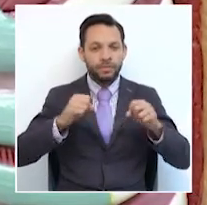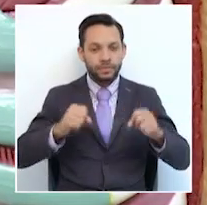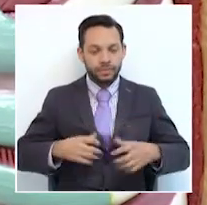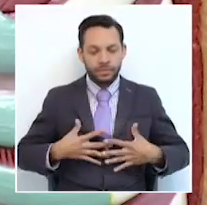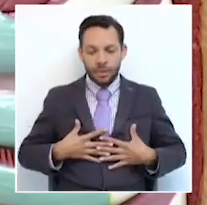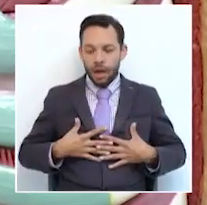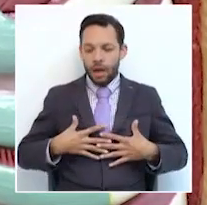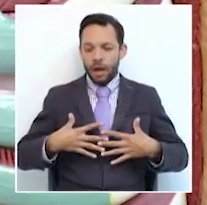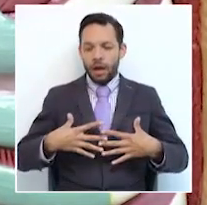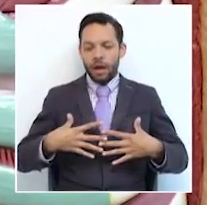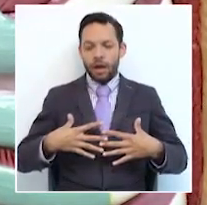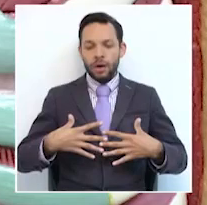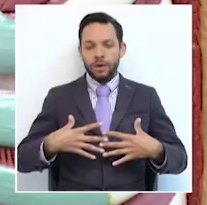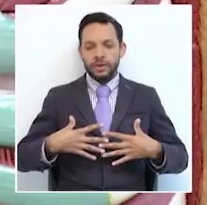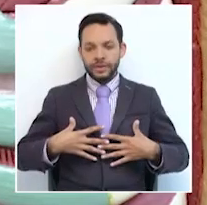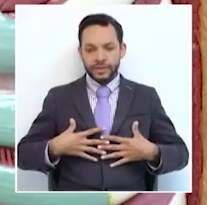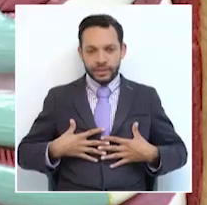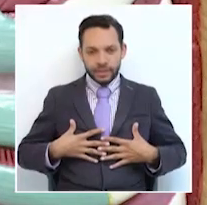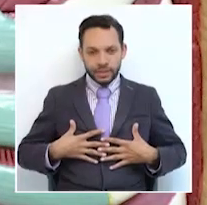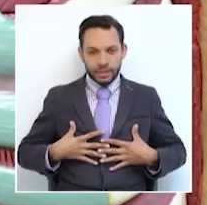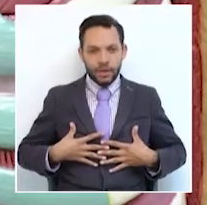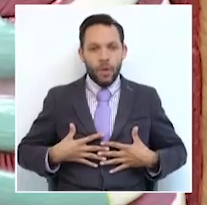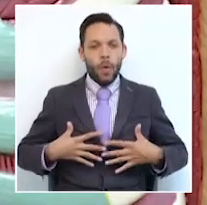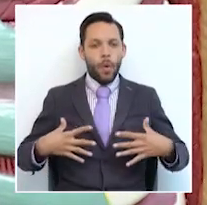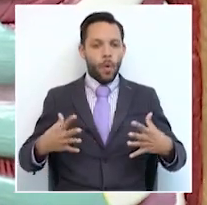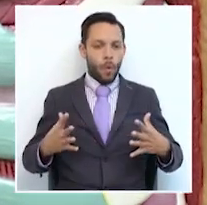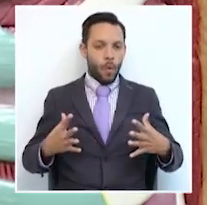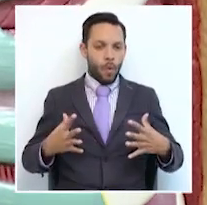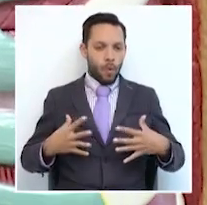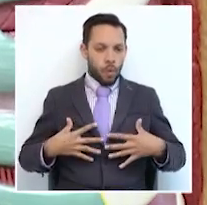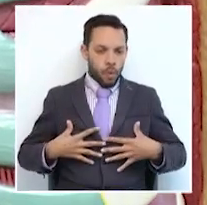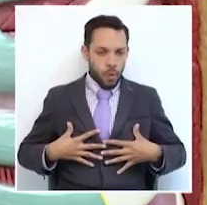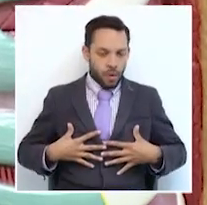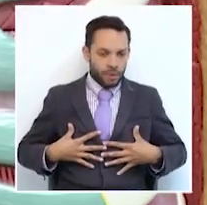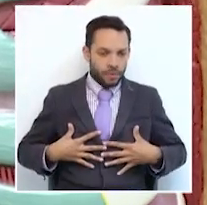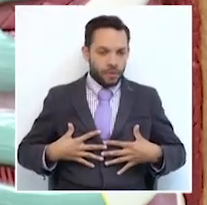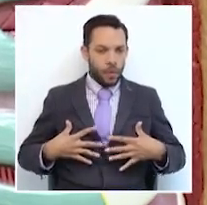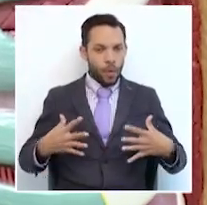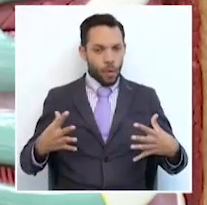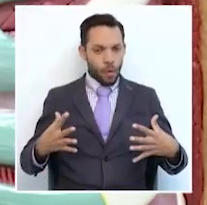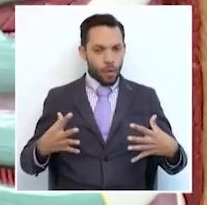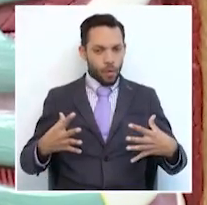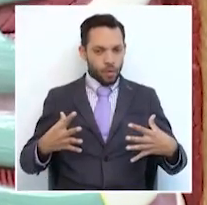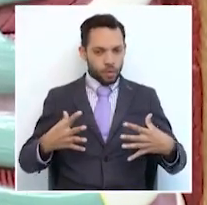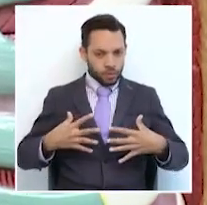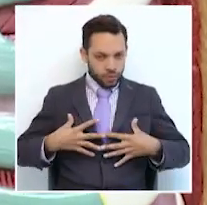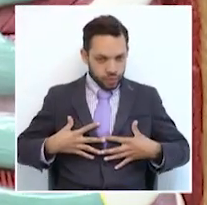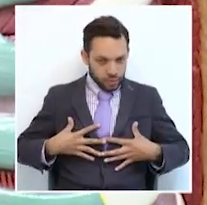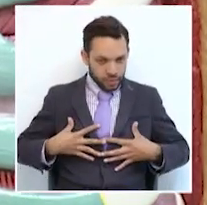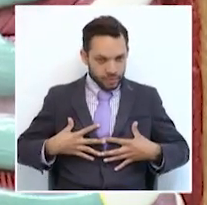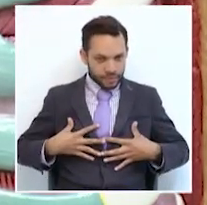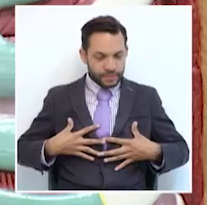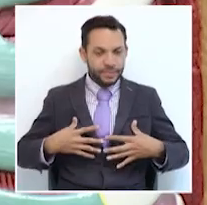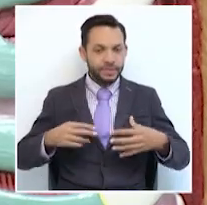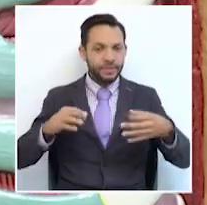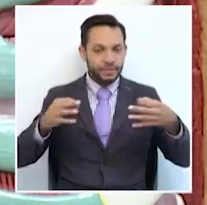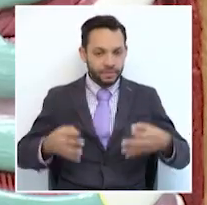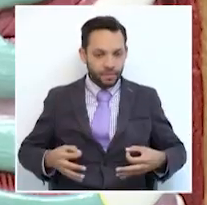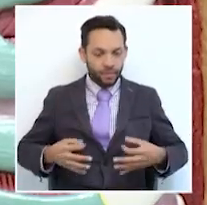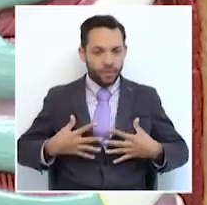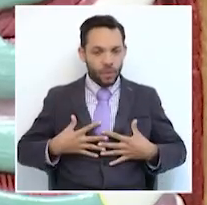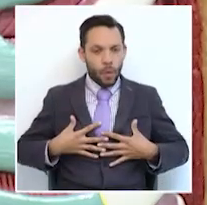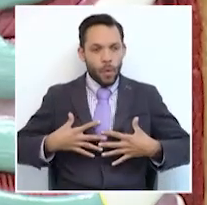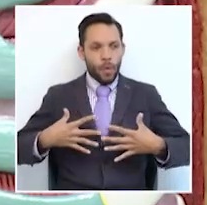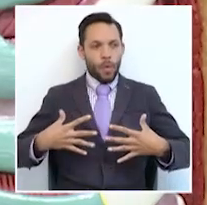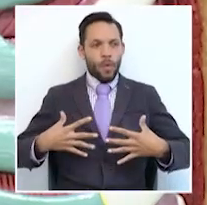uno respire esto se amplíe y baje respiro en el tórax y da devoto el